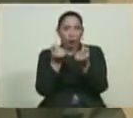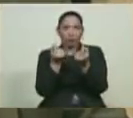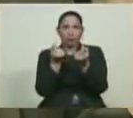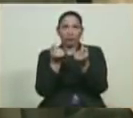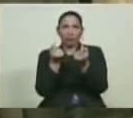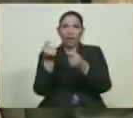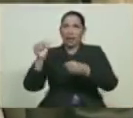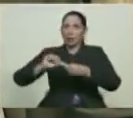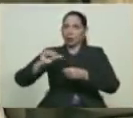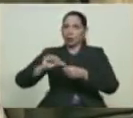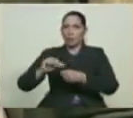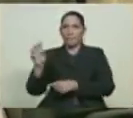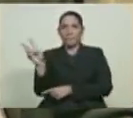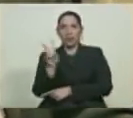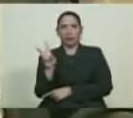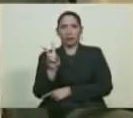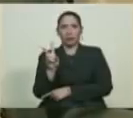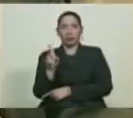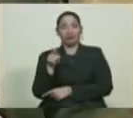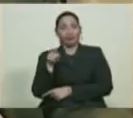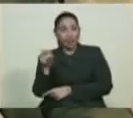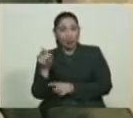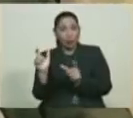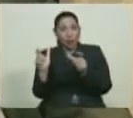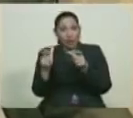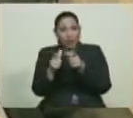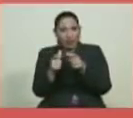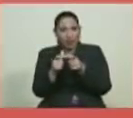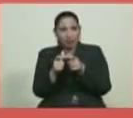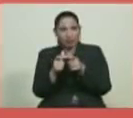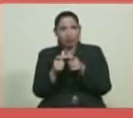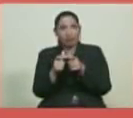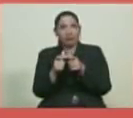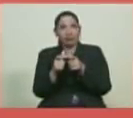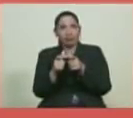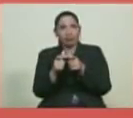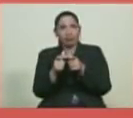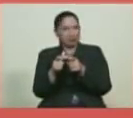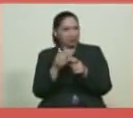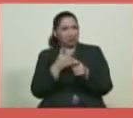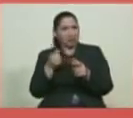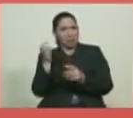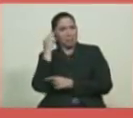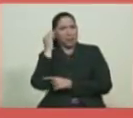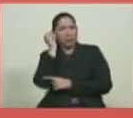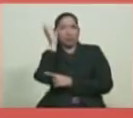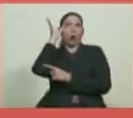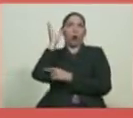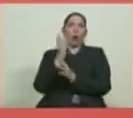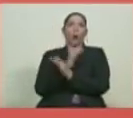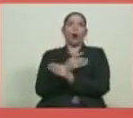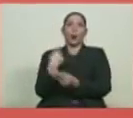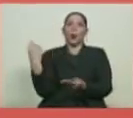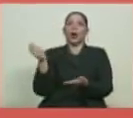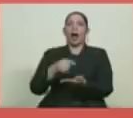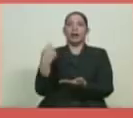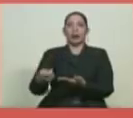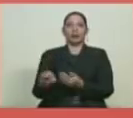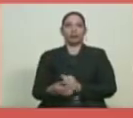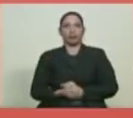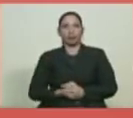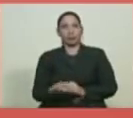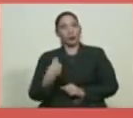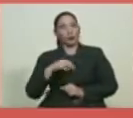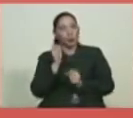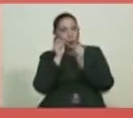de Venezuela. Con estos carnés van a poder jugar memoria si quieren, o inventarse un juego de cartas. Les tenemos